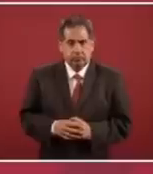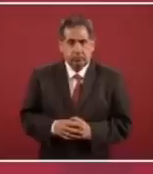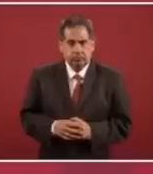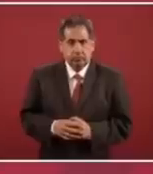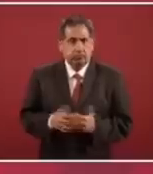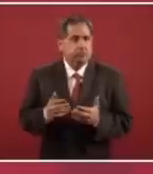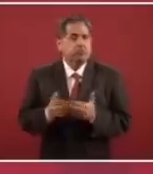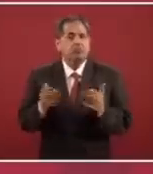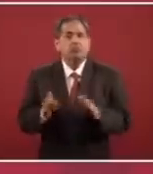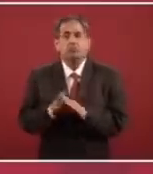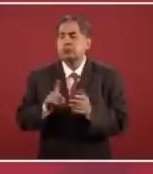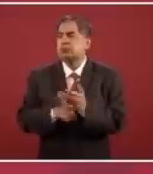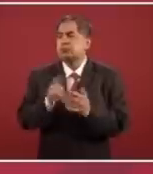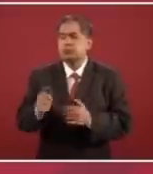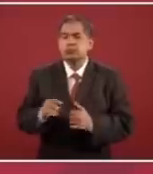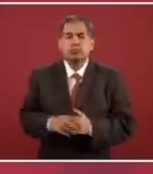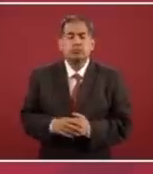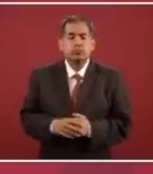Al momento que ya